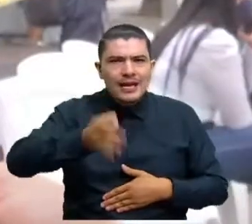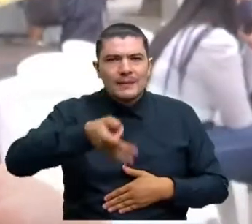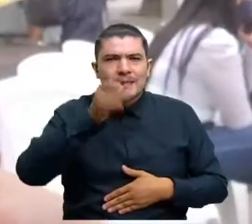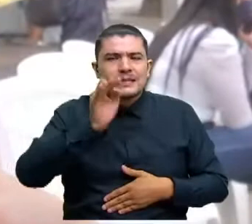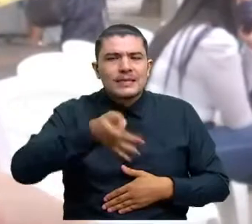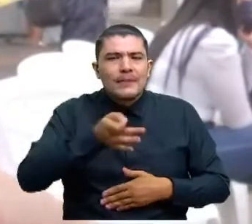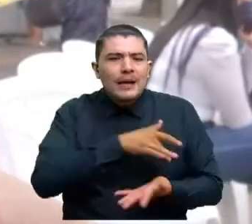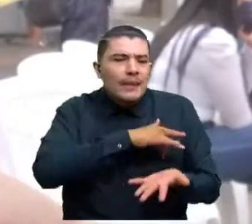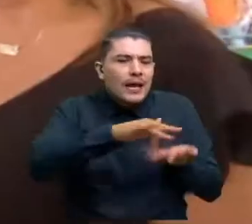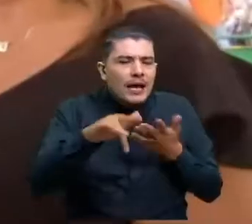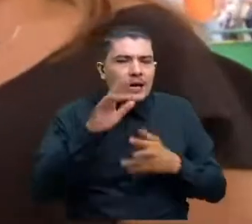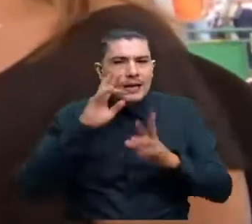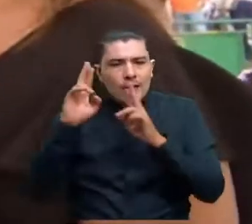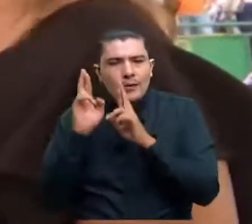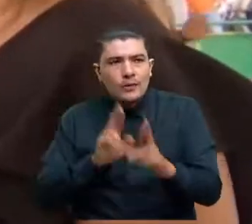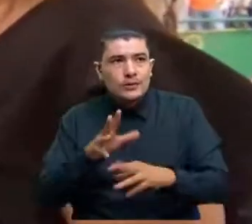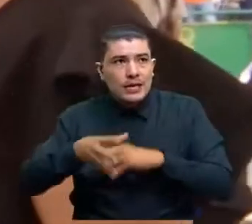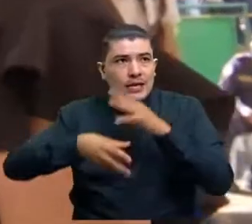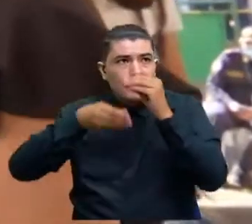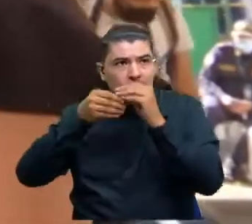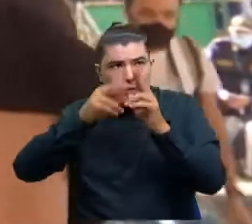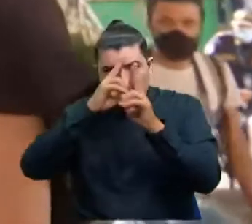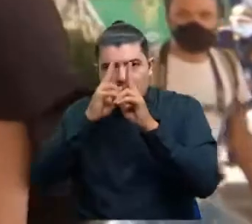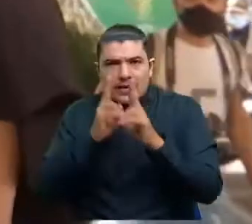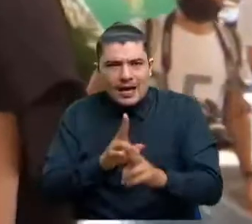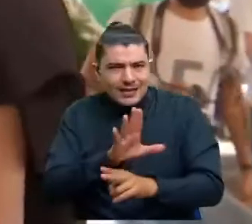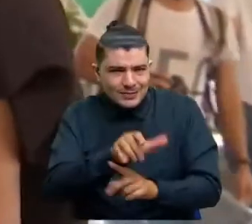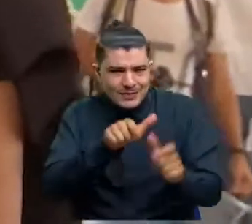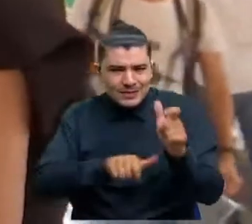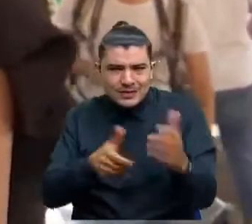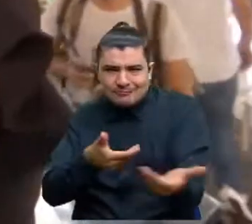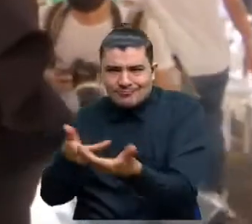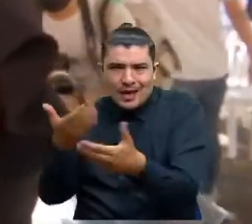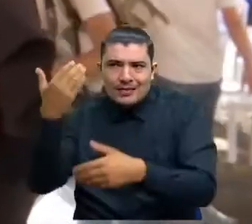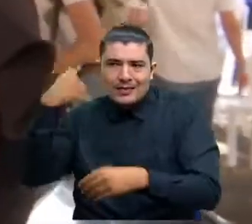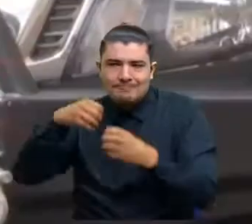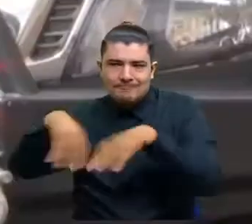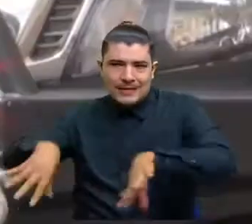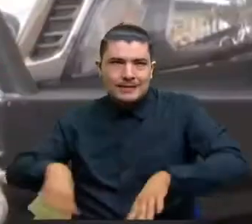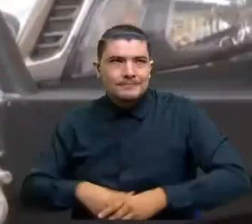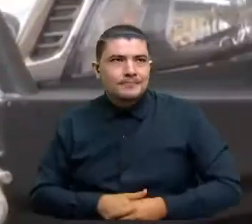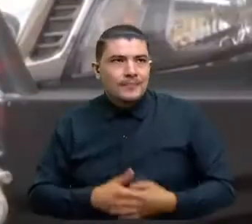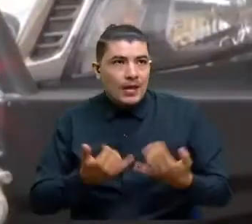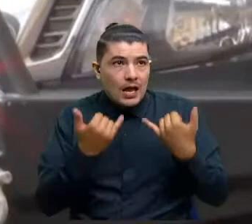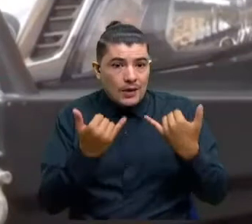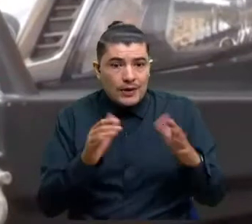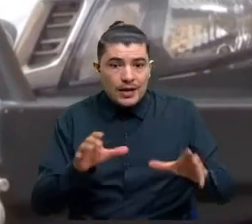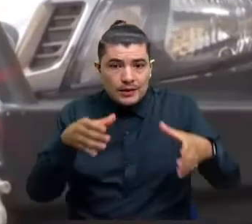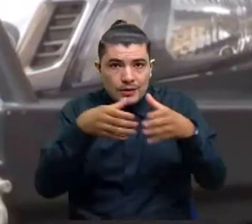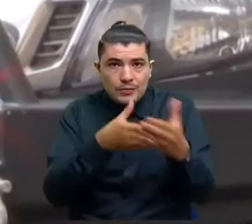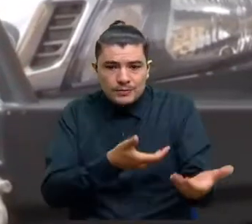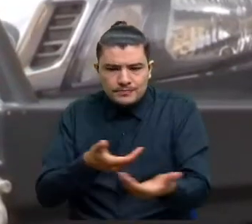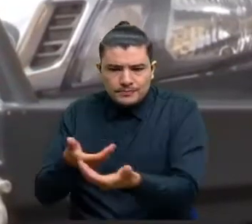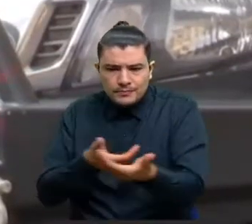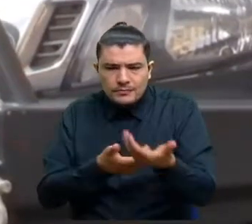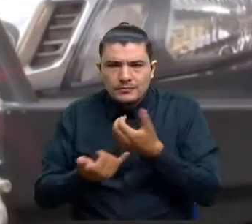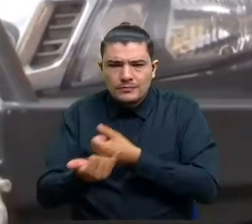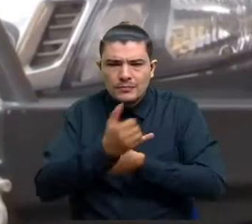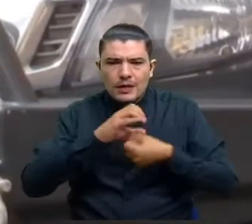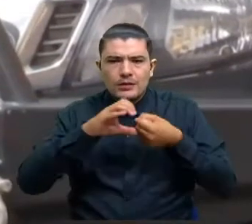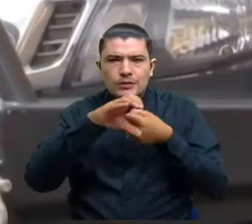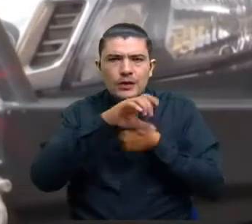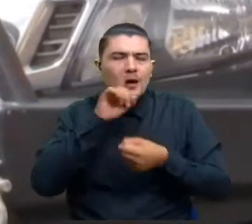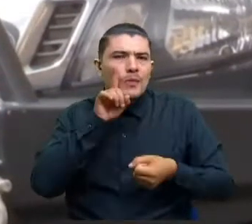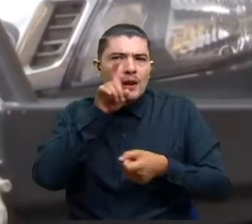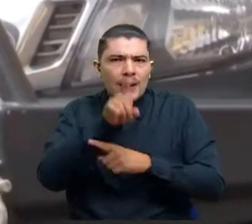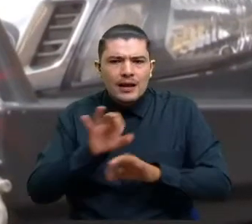están ahí y rescatando sobre todo el honor de los bomberos que estaba tan perdido. Si bien el Cuerpo de Bomberos de Bucaramanga cuenta con una excelente